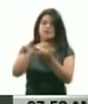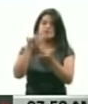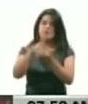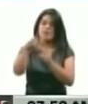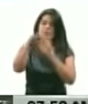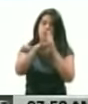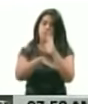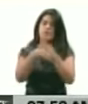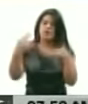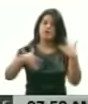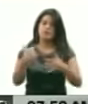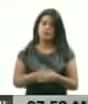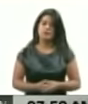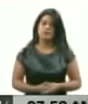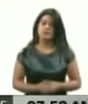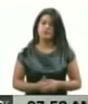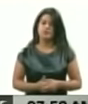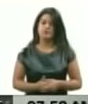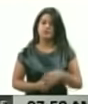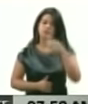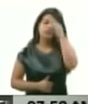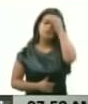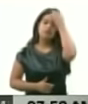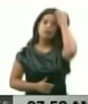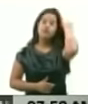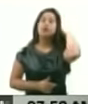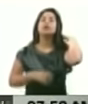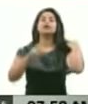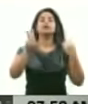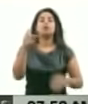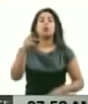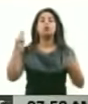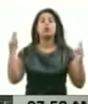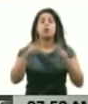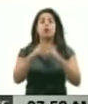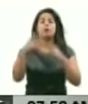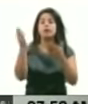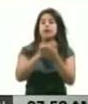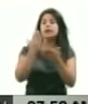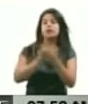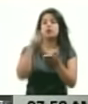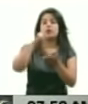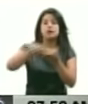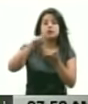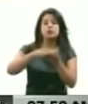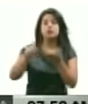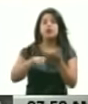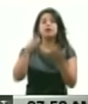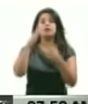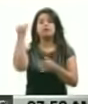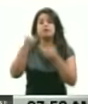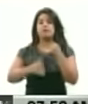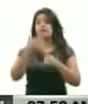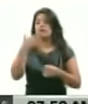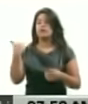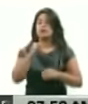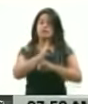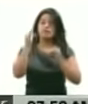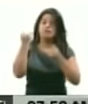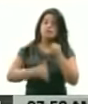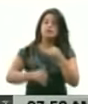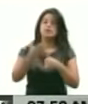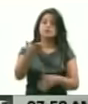programa de actividades que se va a estar haciendo. El libro, el segundo encuentro del libro, la lectura y la escritura, finalizó de manera